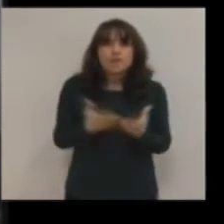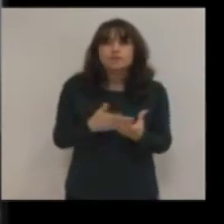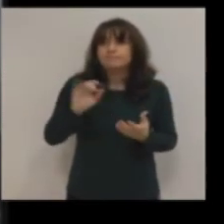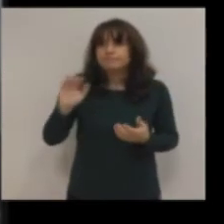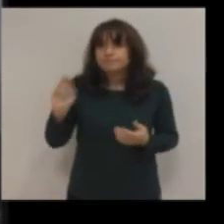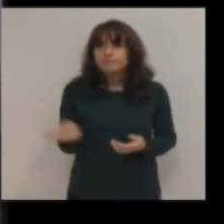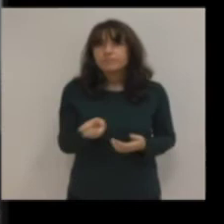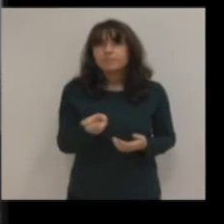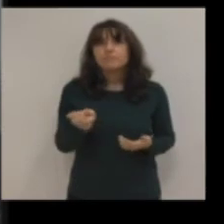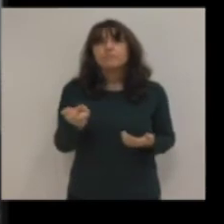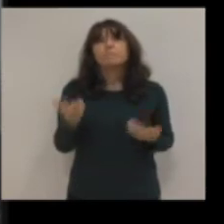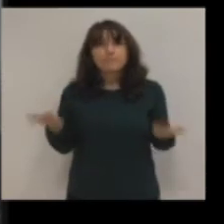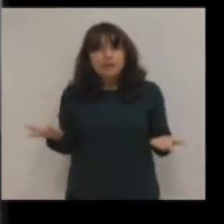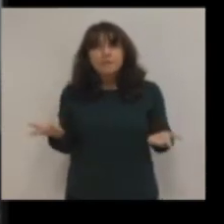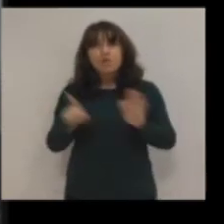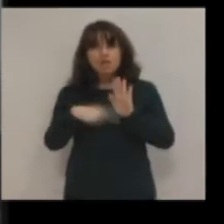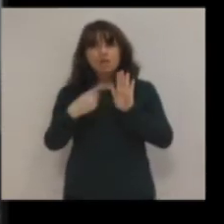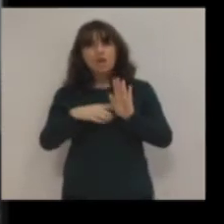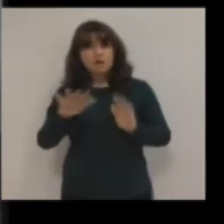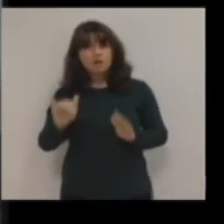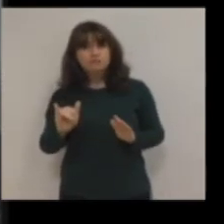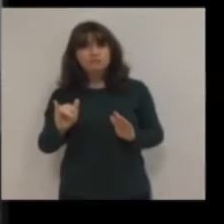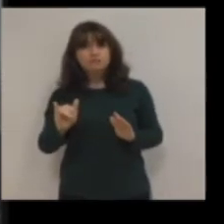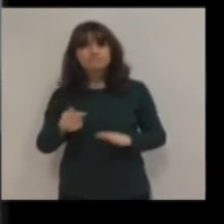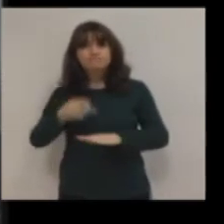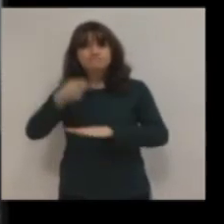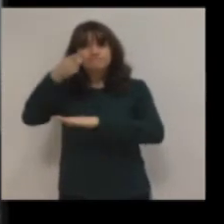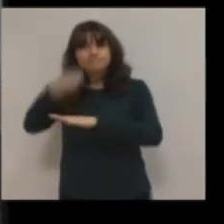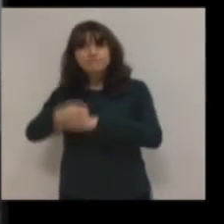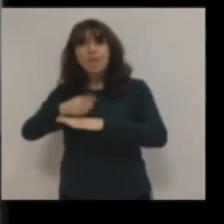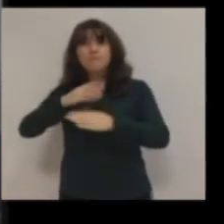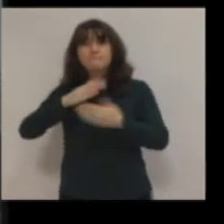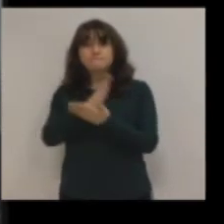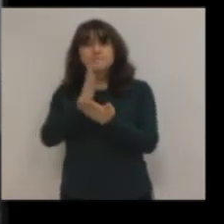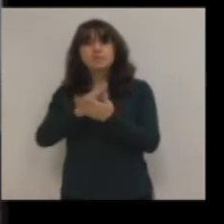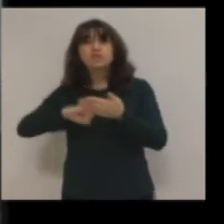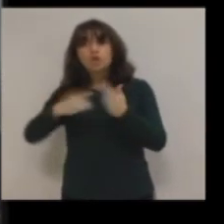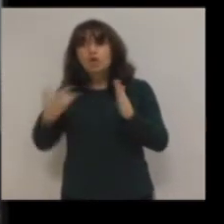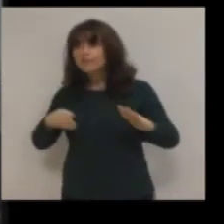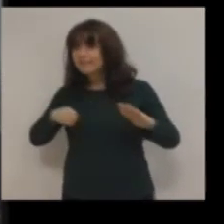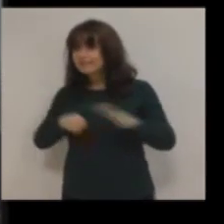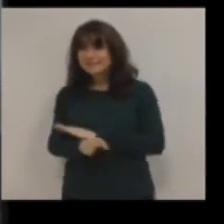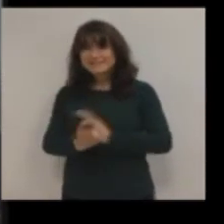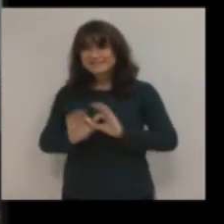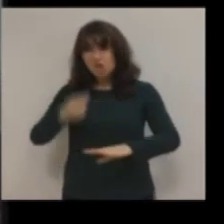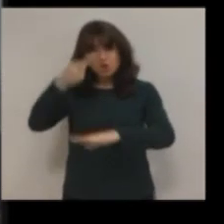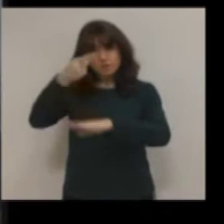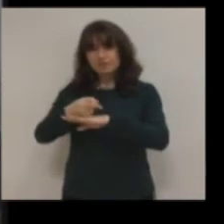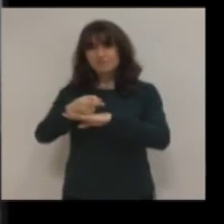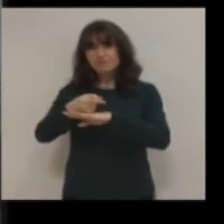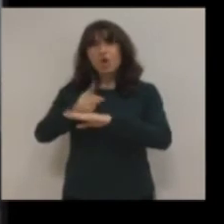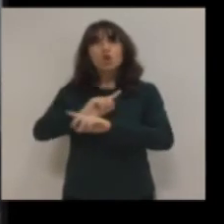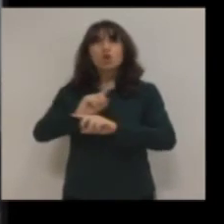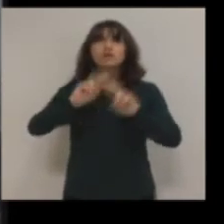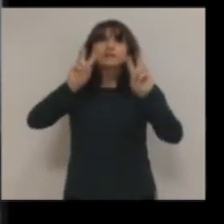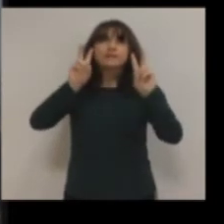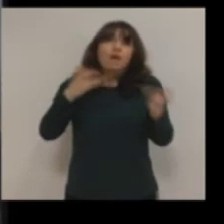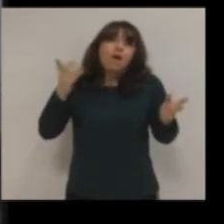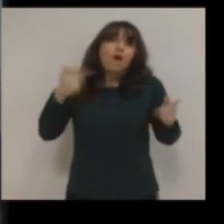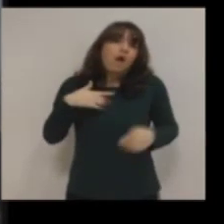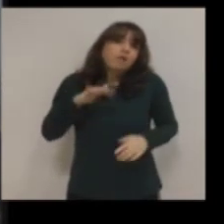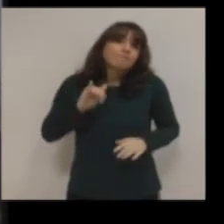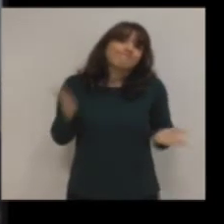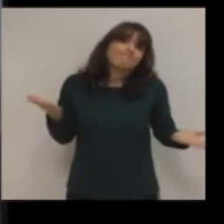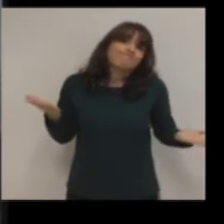Ya, pero es que también hay una ley que le obliga a que esos medios tecnológicos sean accesibles. O sea, es que no es una cuestión de que, ay, es que es lo que